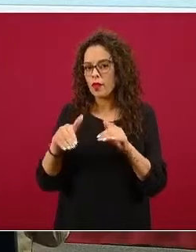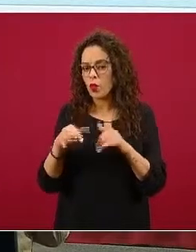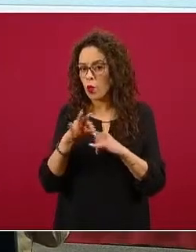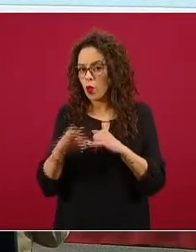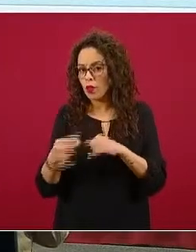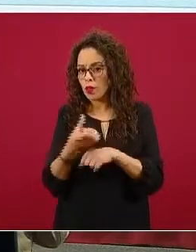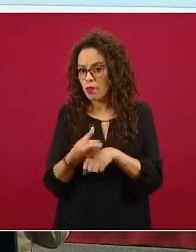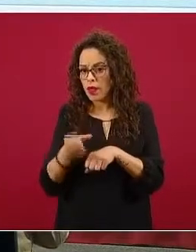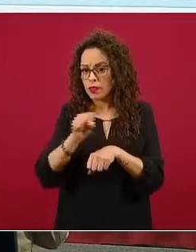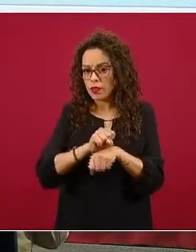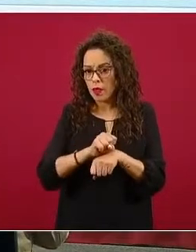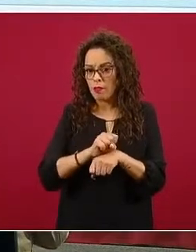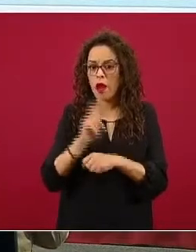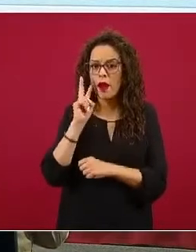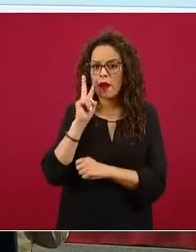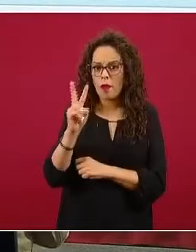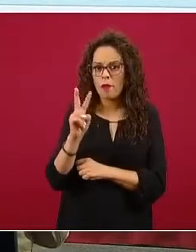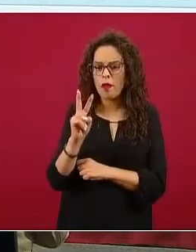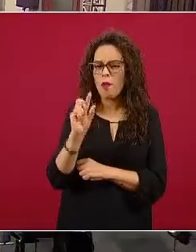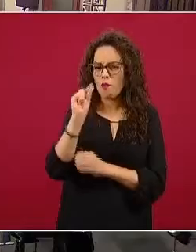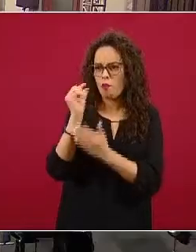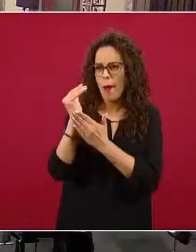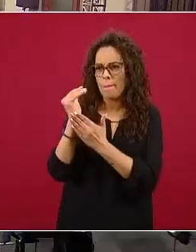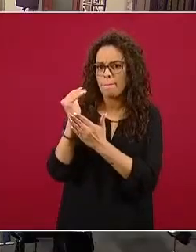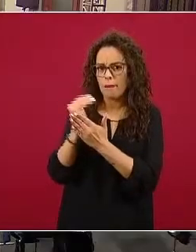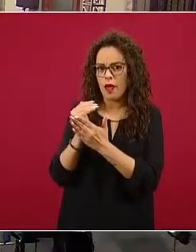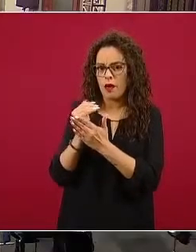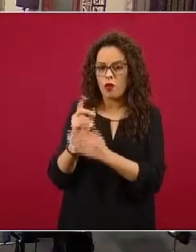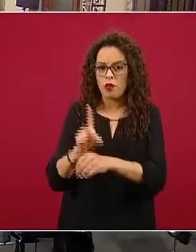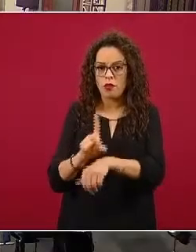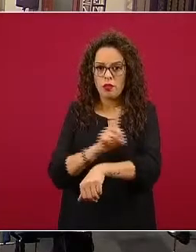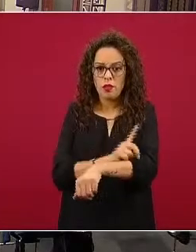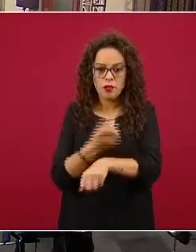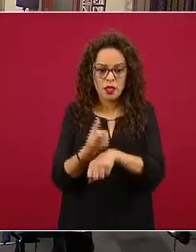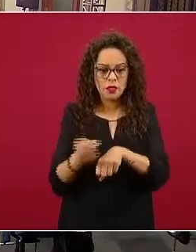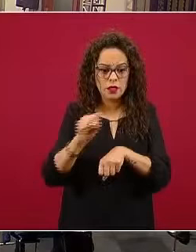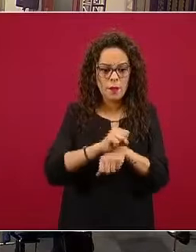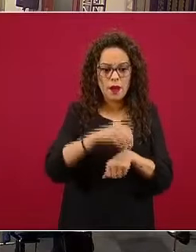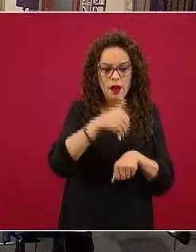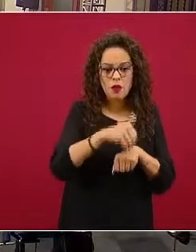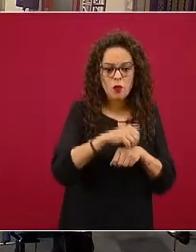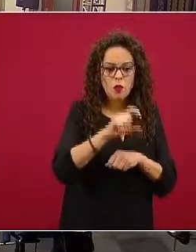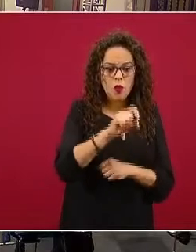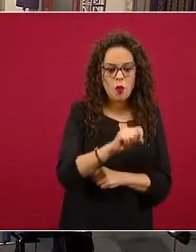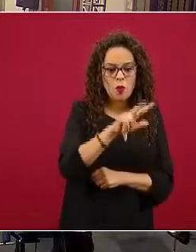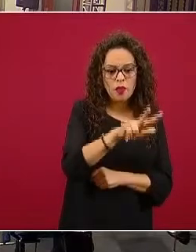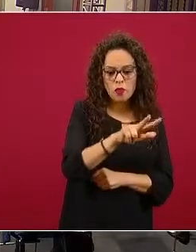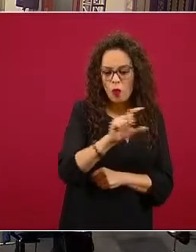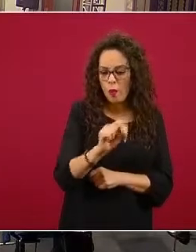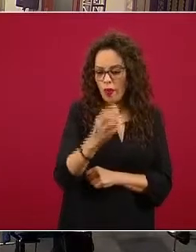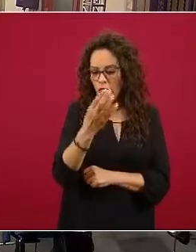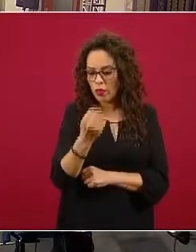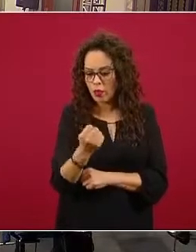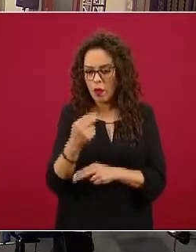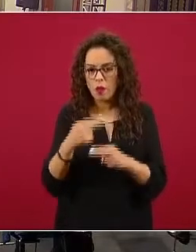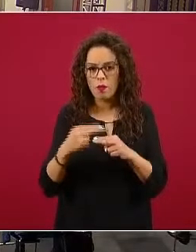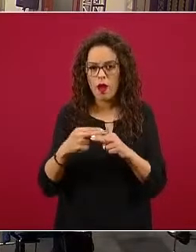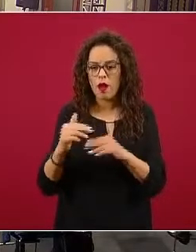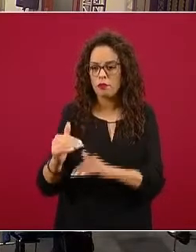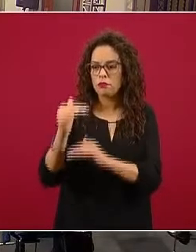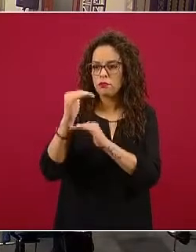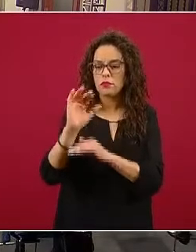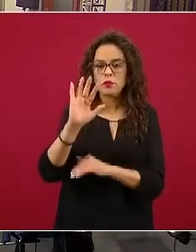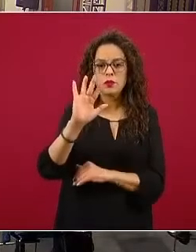semanas. Tuvimos una reducción importante desde la semana 28-29, donde habíamos llegado hasta